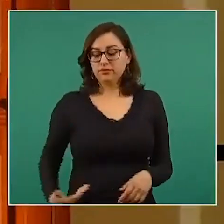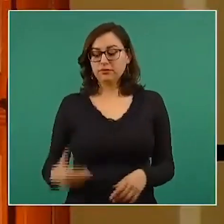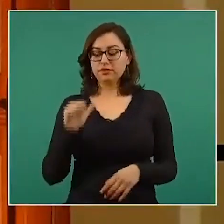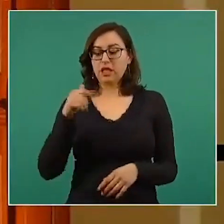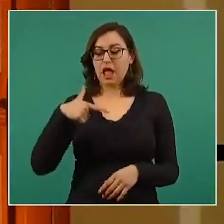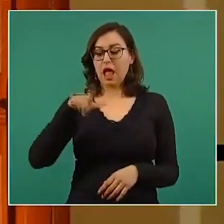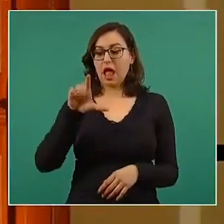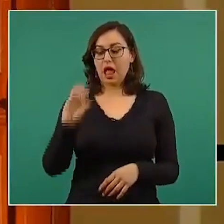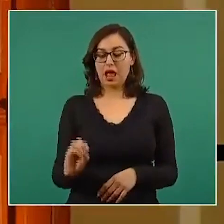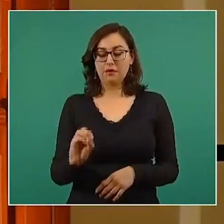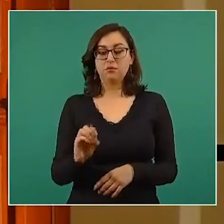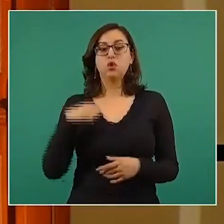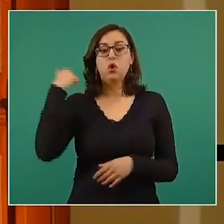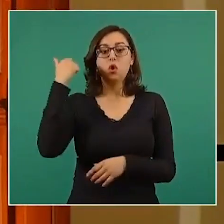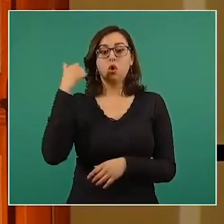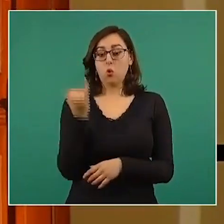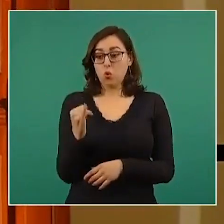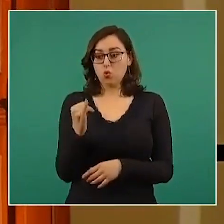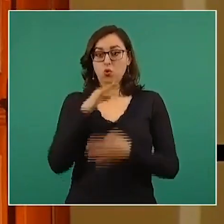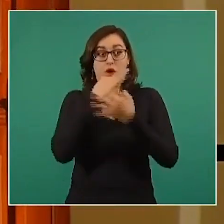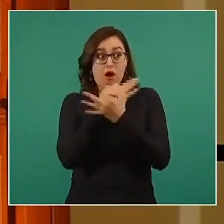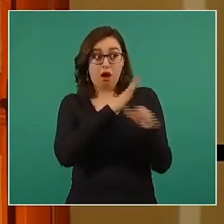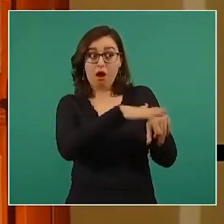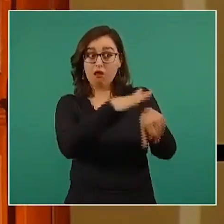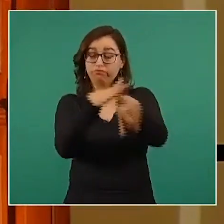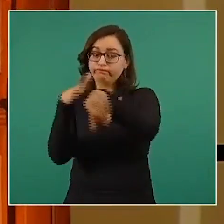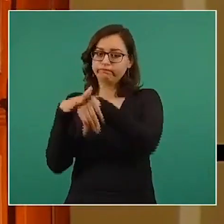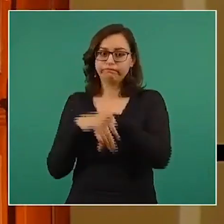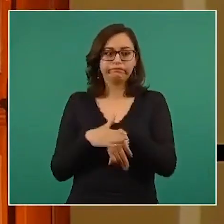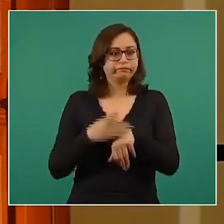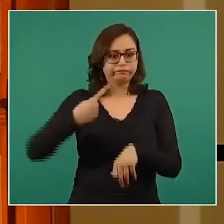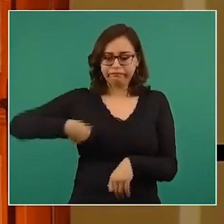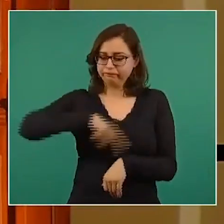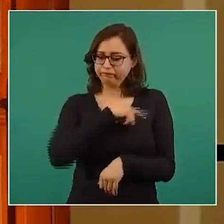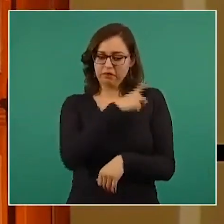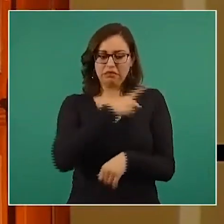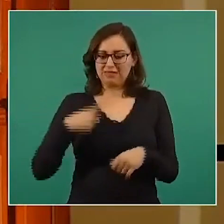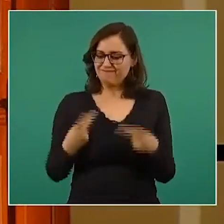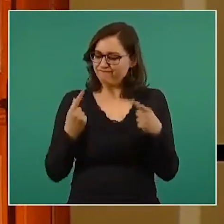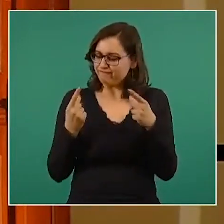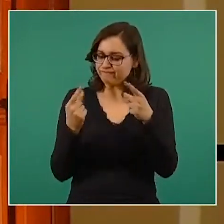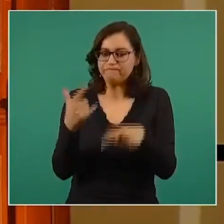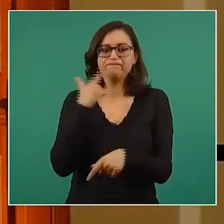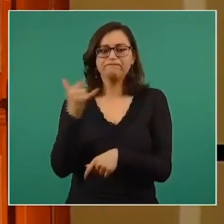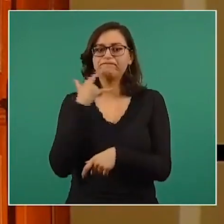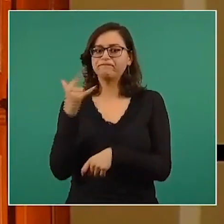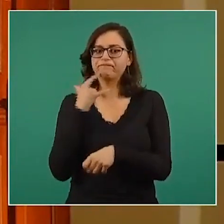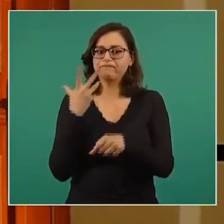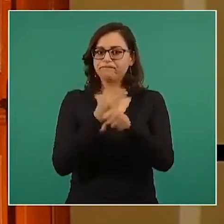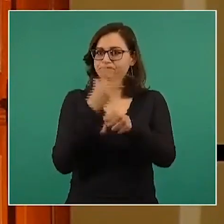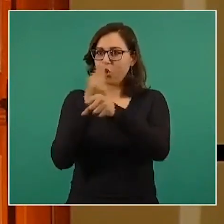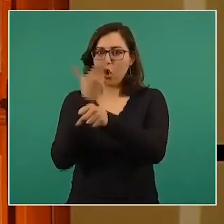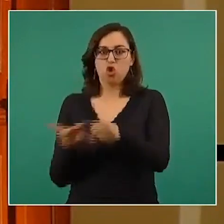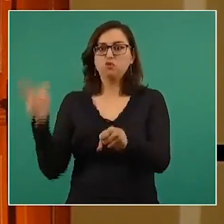19 de junio de 2020 en el sentido de que tendríamos que llevar a cabo todas aquellas acciones estratégicas para garantizar que siempre tuviéramos camas